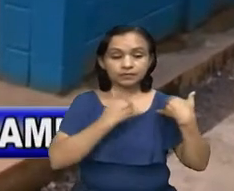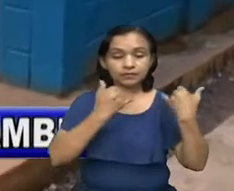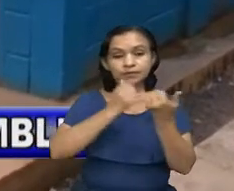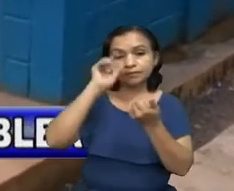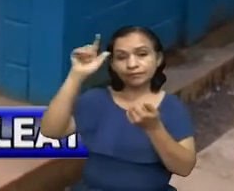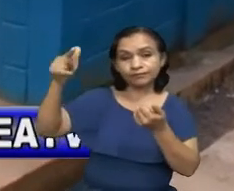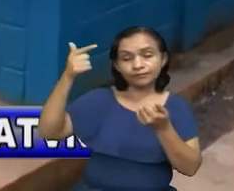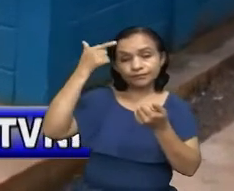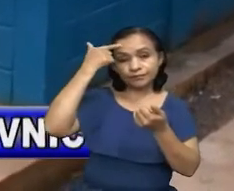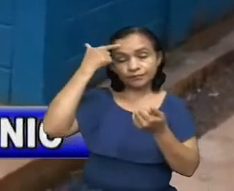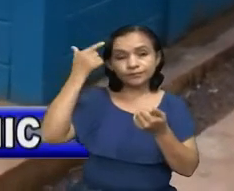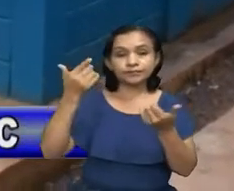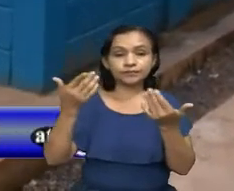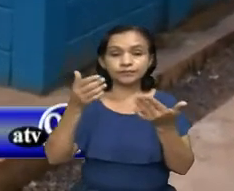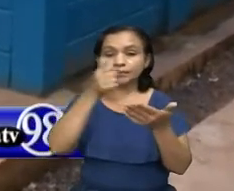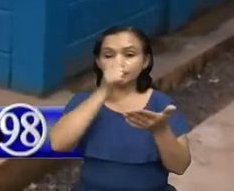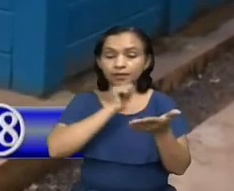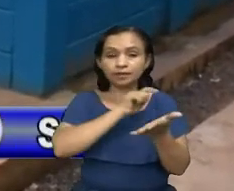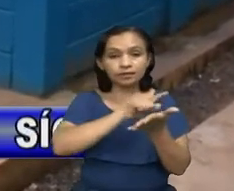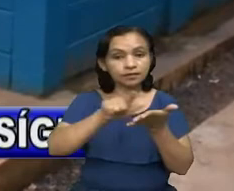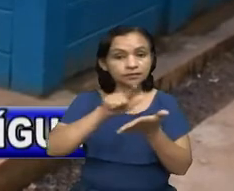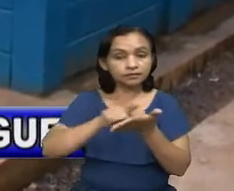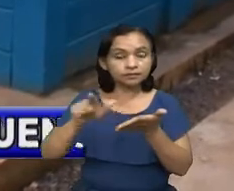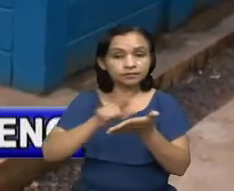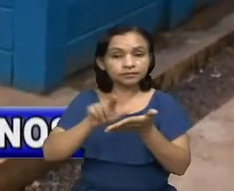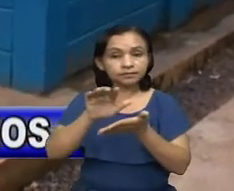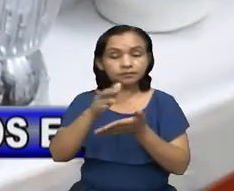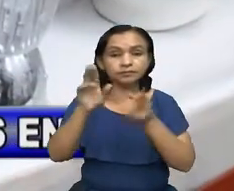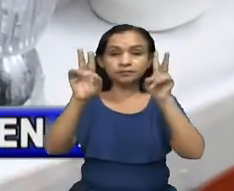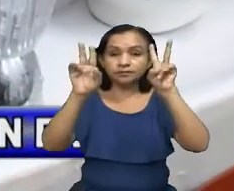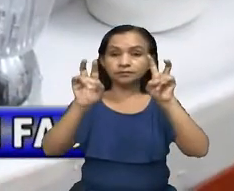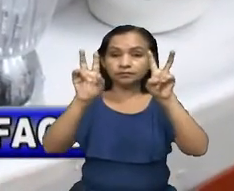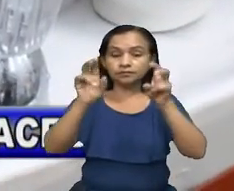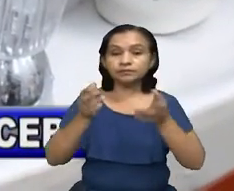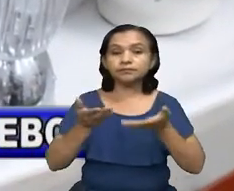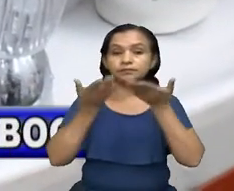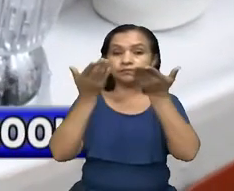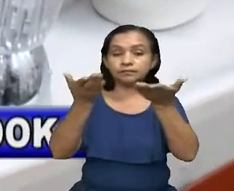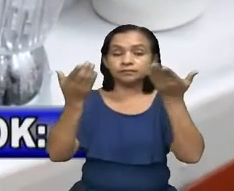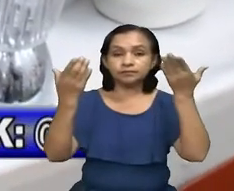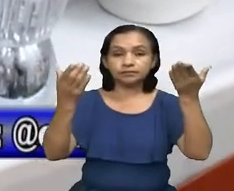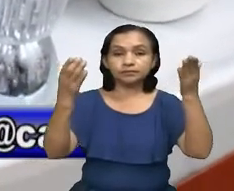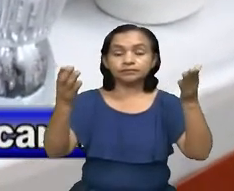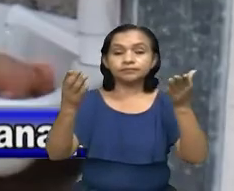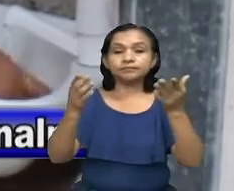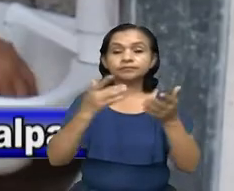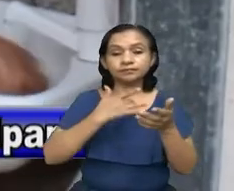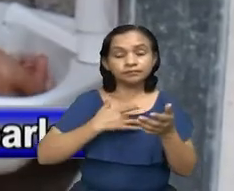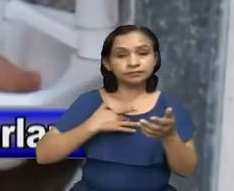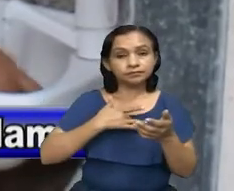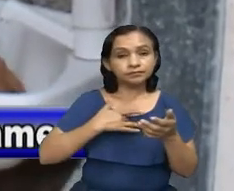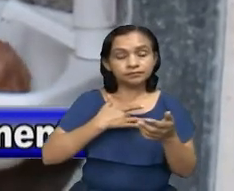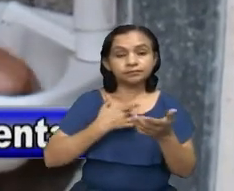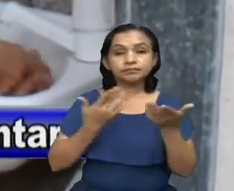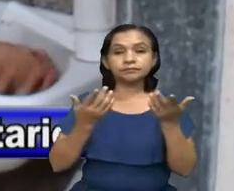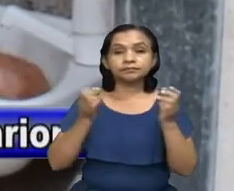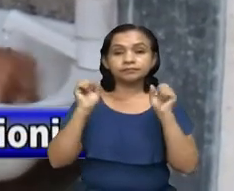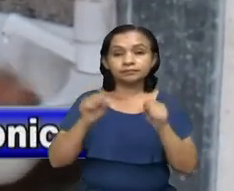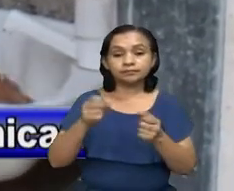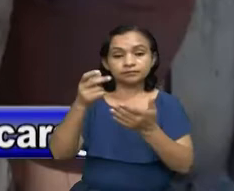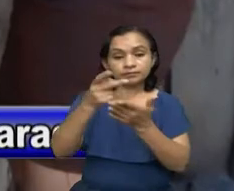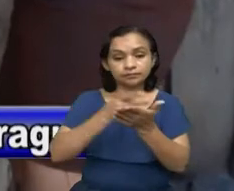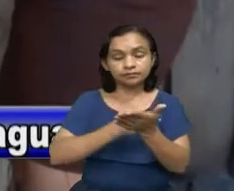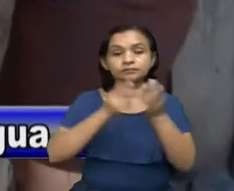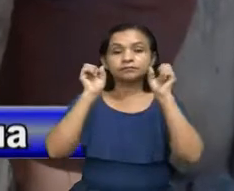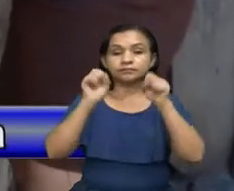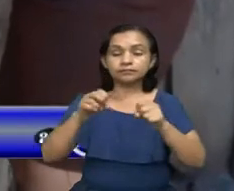gobierno, instituciones del sector de agua potable y saneamiento, alrededor del tema es brindar las herramientas necesarias para que los proyectos se